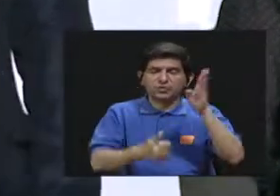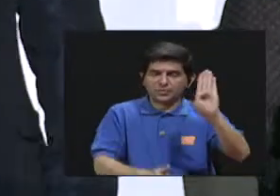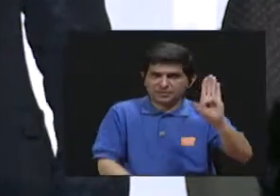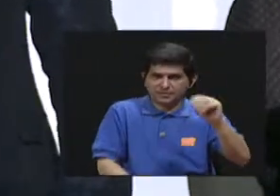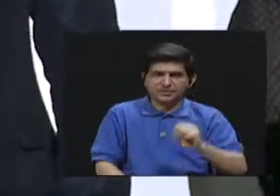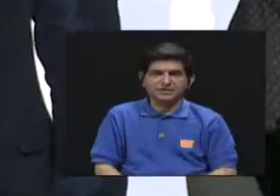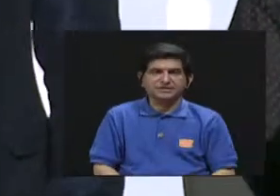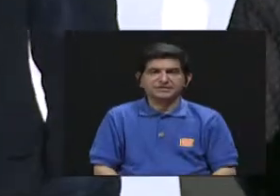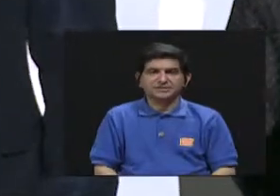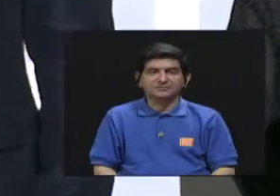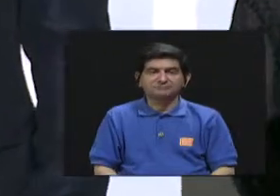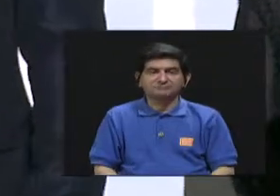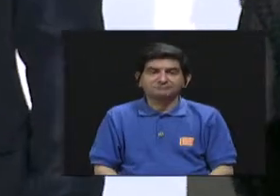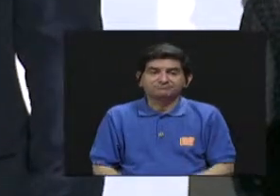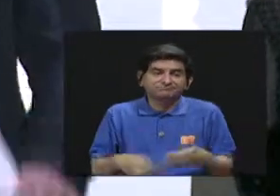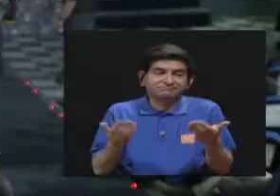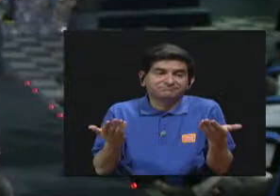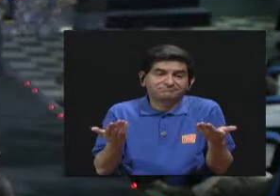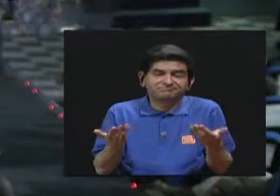bueno,